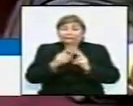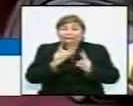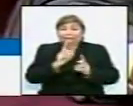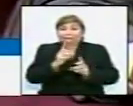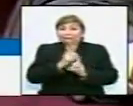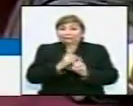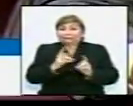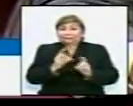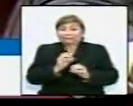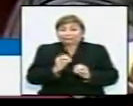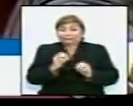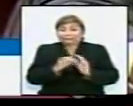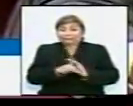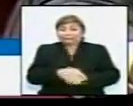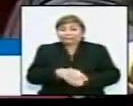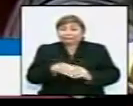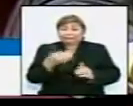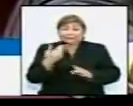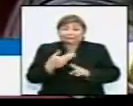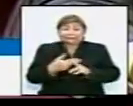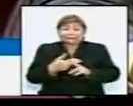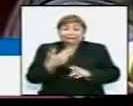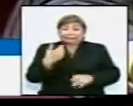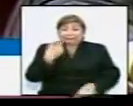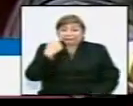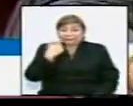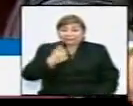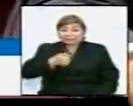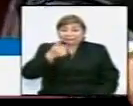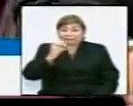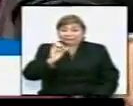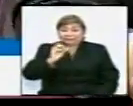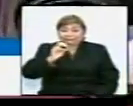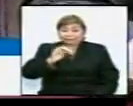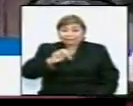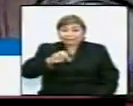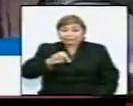¿no? Hace un momento el señor jefe OMPE dijo,